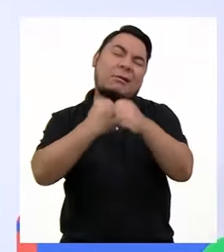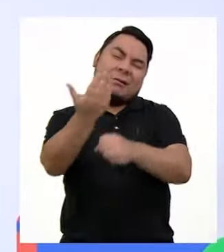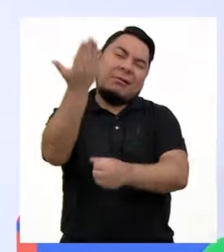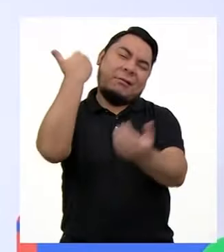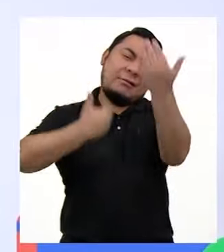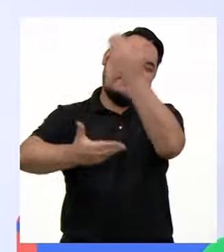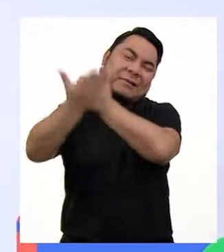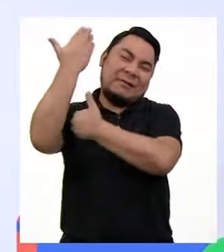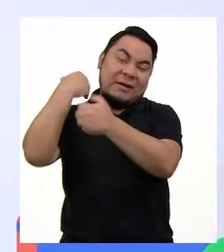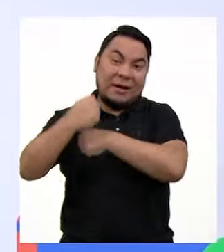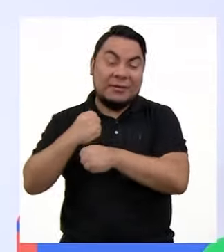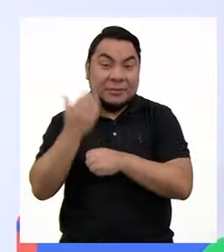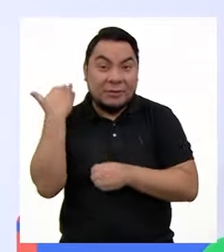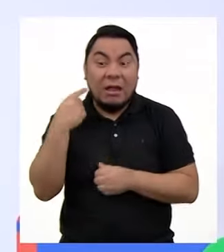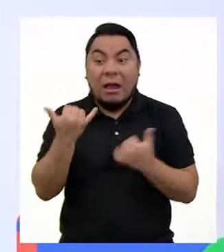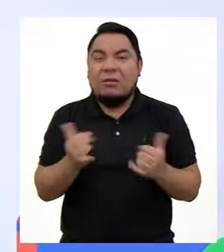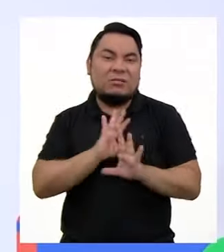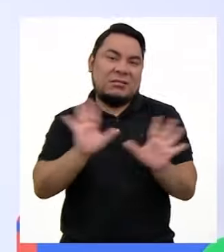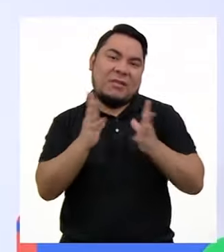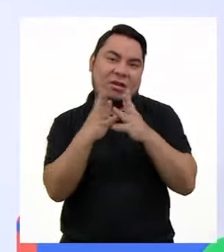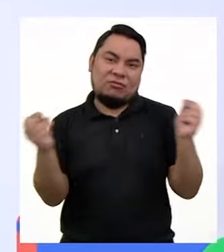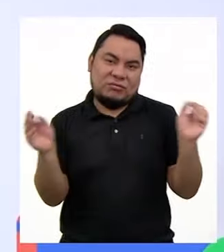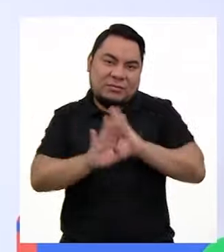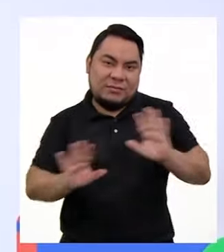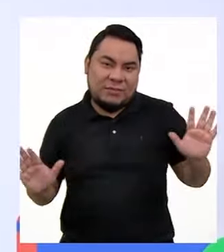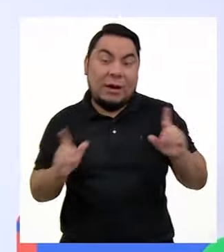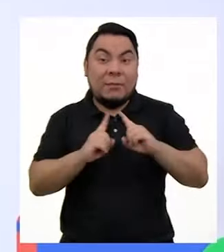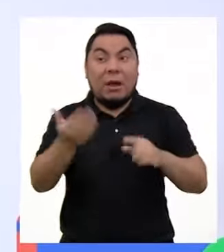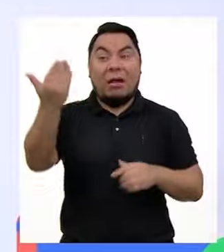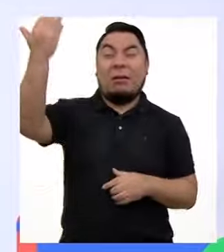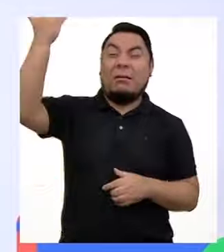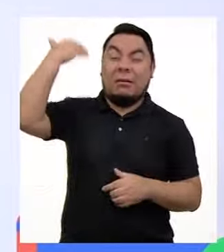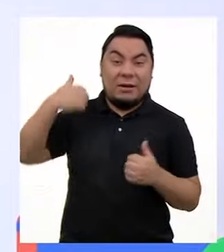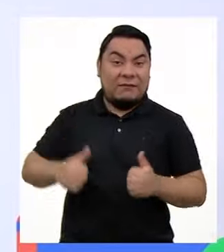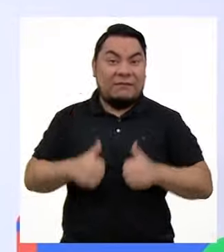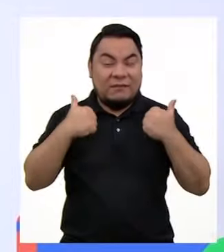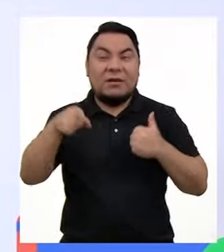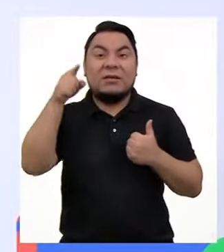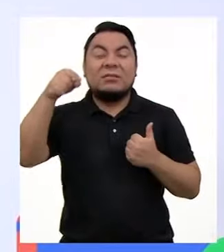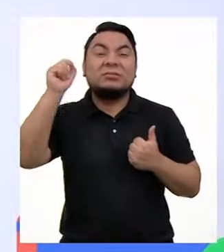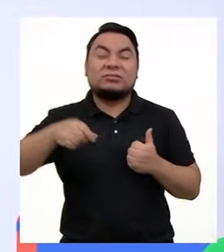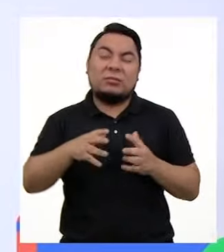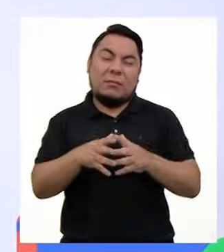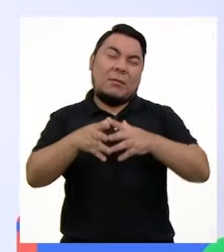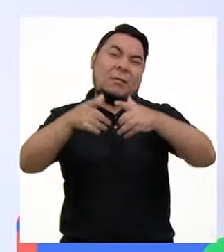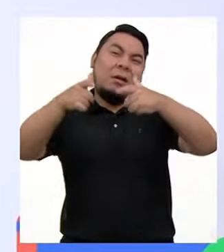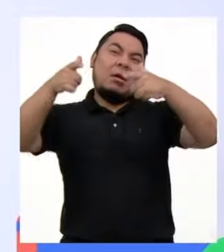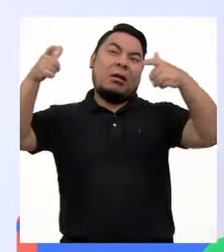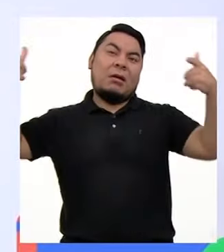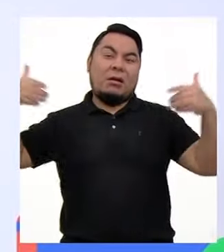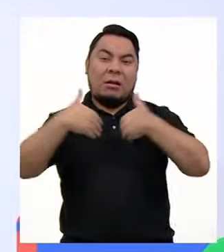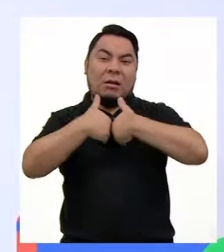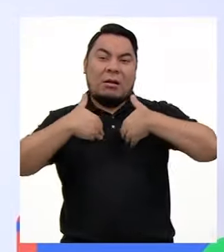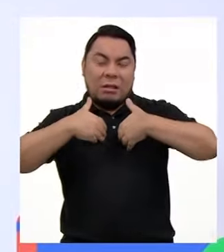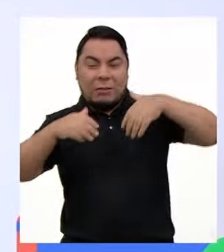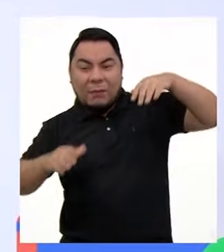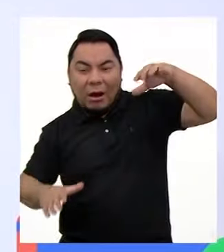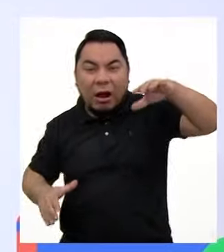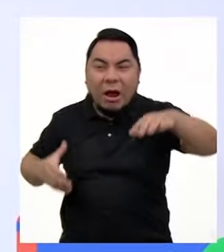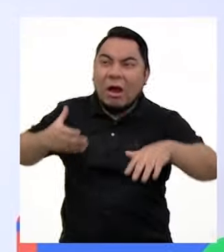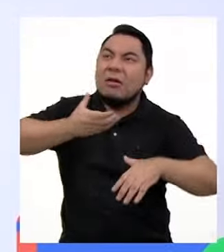muchos años. Ahora ya no existen, pero cuando vivían eran animales realmente grandes. Muy